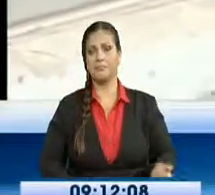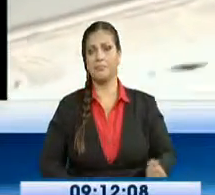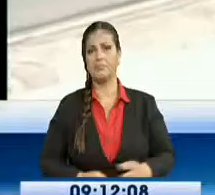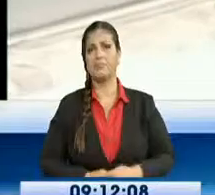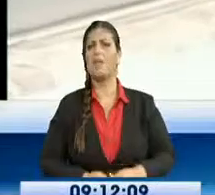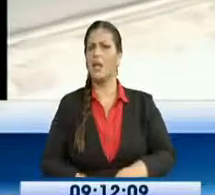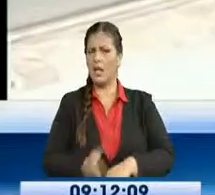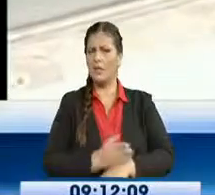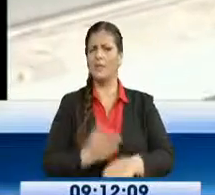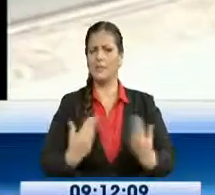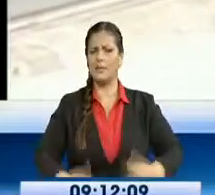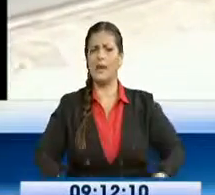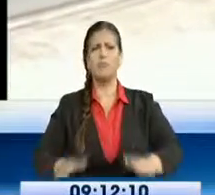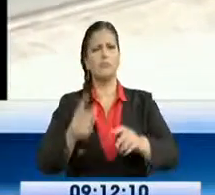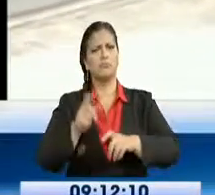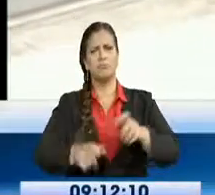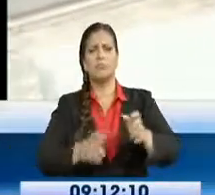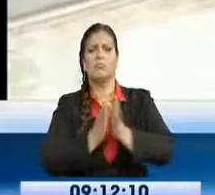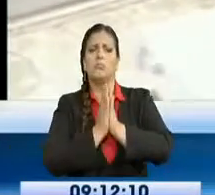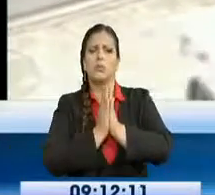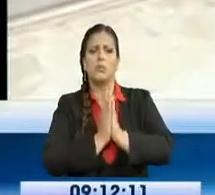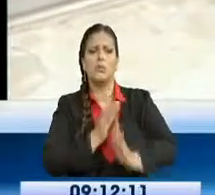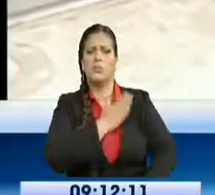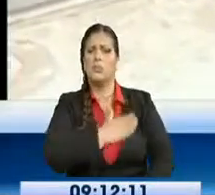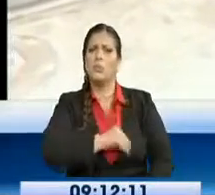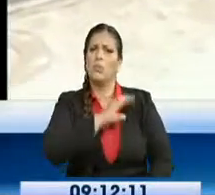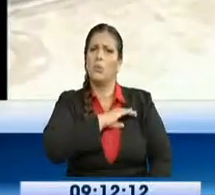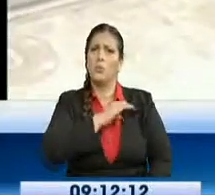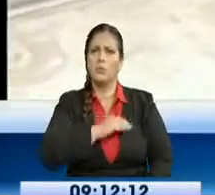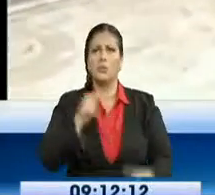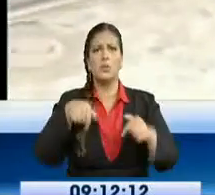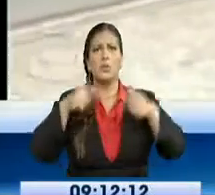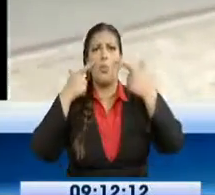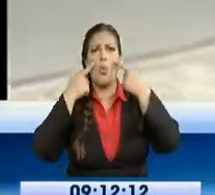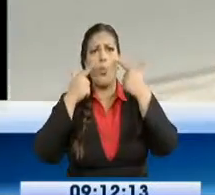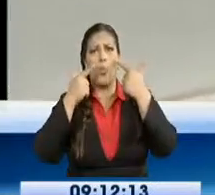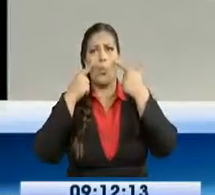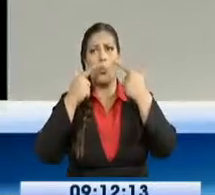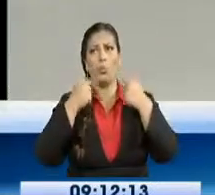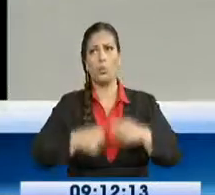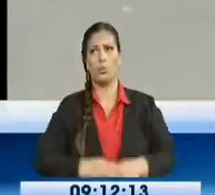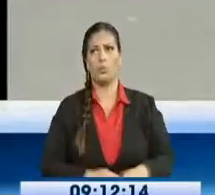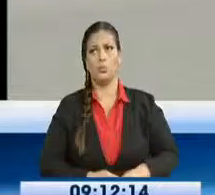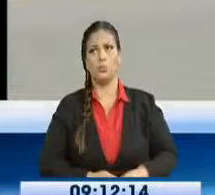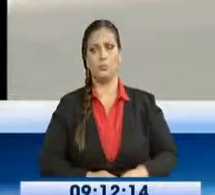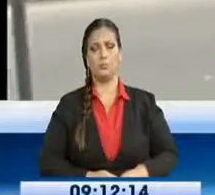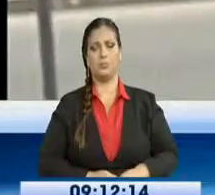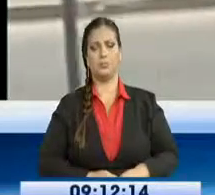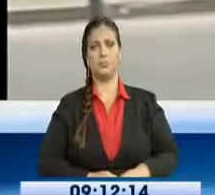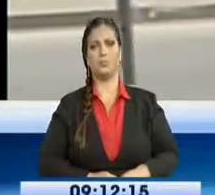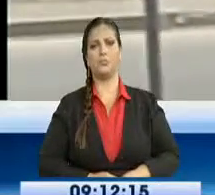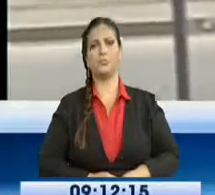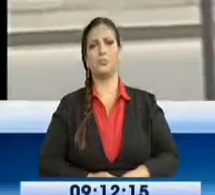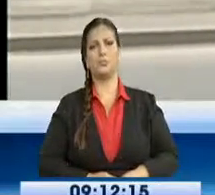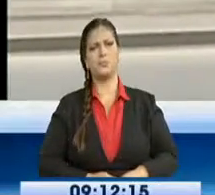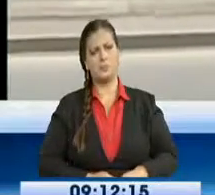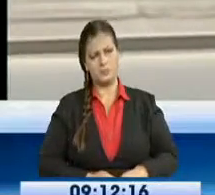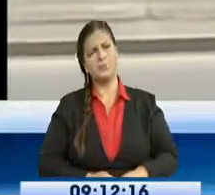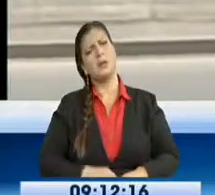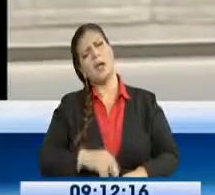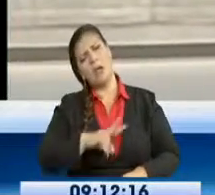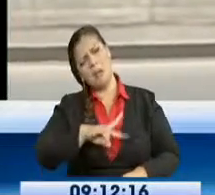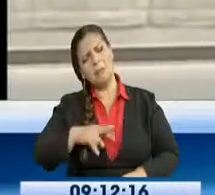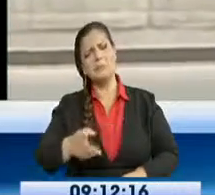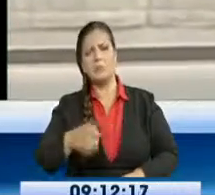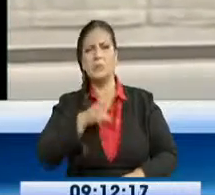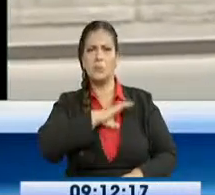elevados sean o custodiados o recorridos por miembros de la policía en algunos momentos del día, sobre